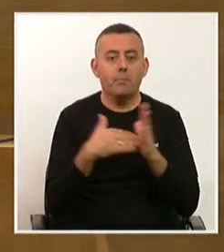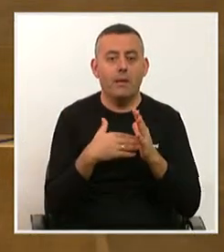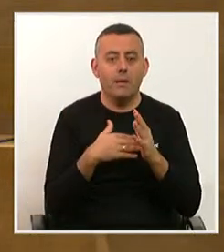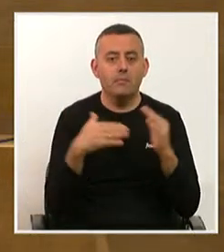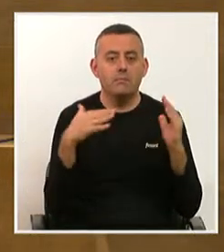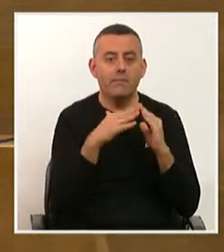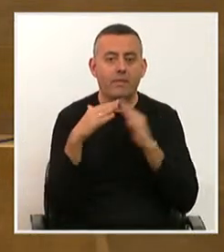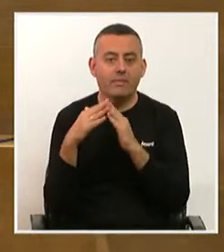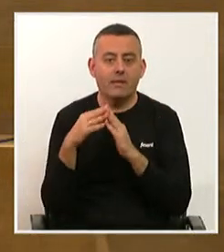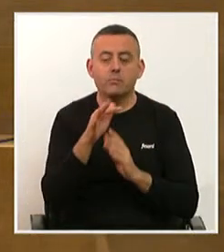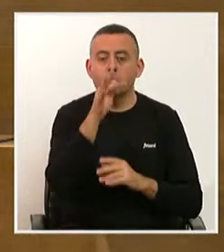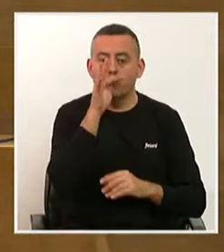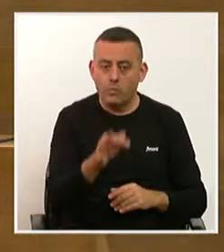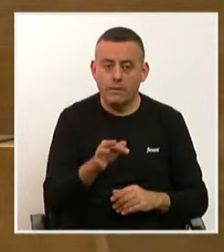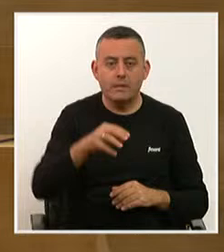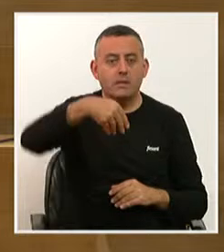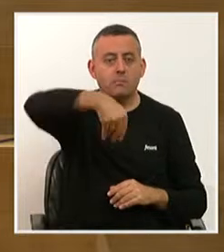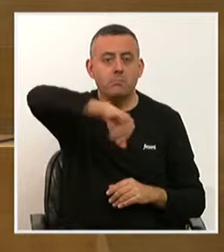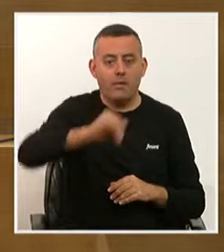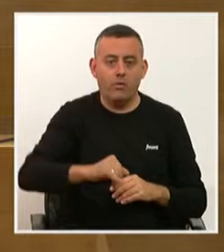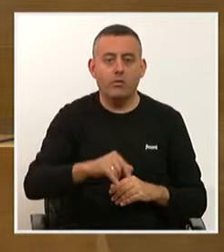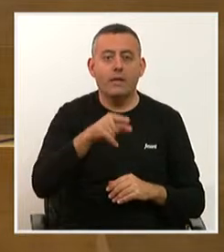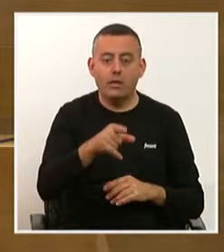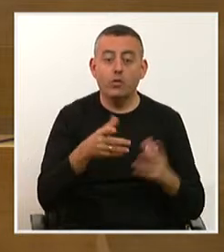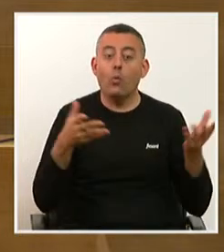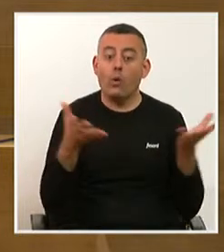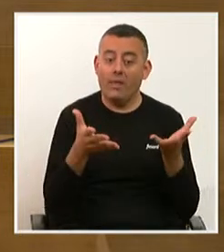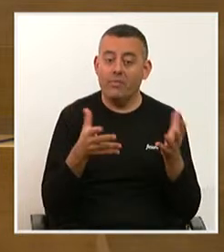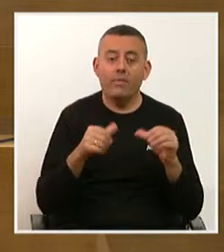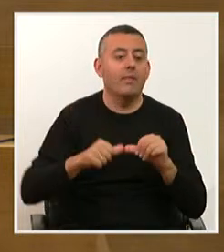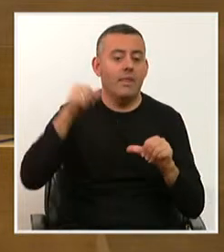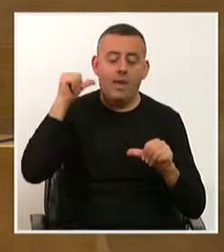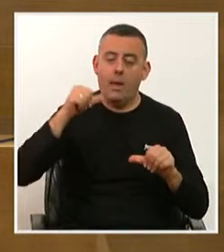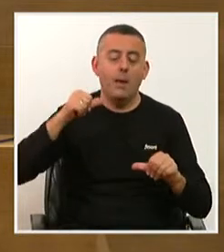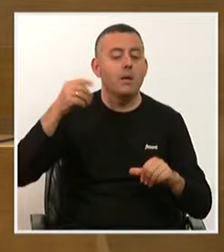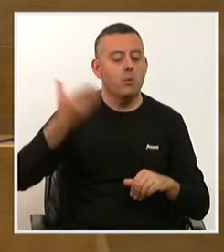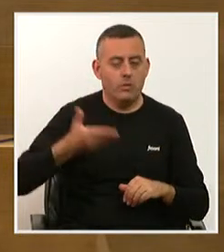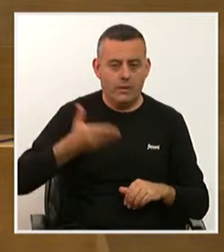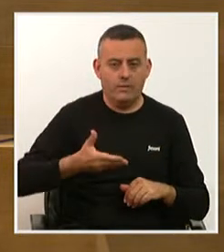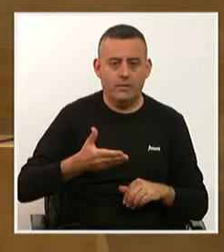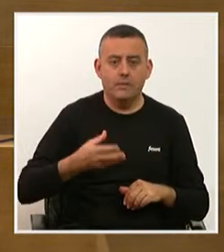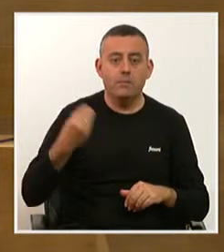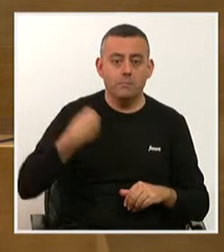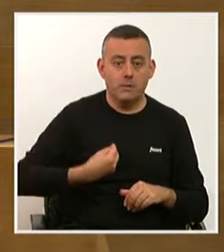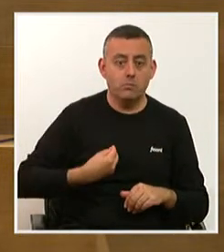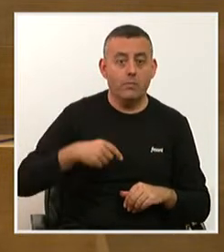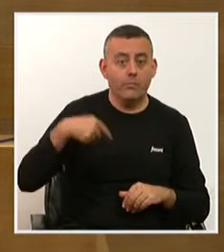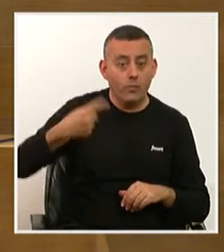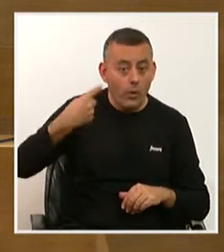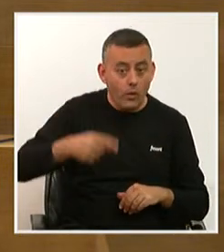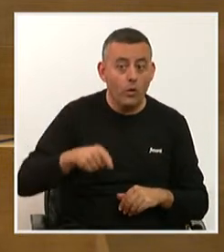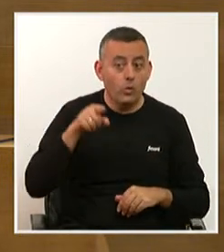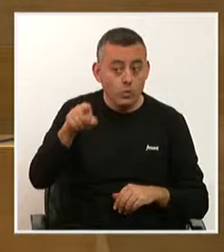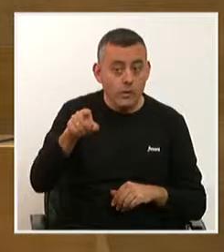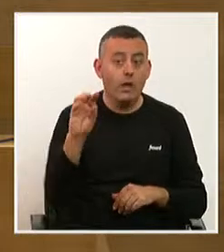presidente mazón son más urgentes y más necesarias que nunca Usted lo sabe y cuando lo anuncien usted Espero que como joven lo aplauda Muchísimas